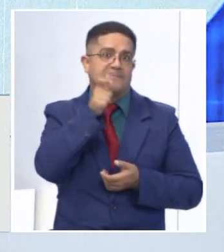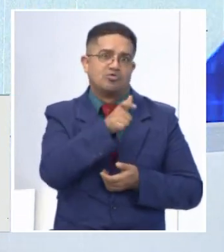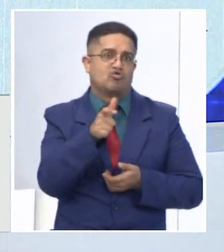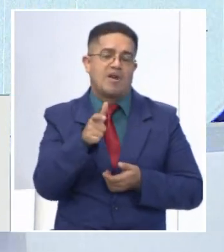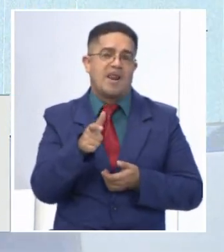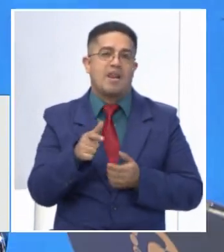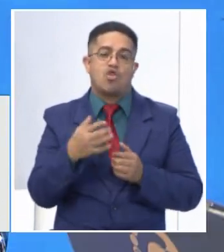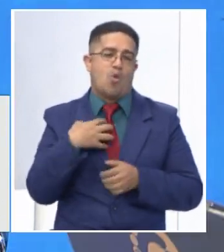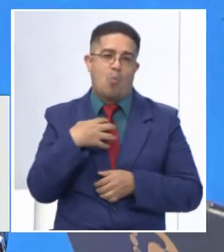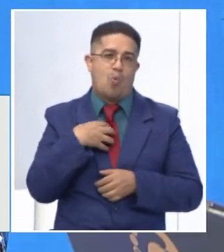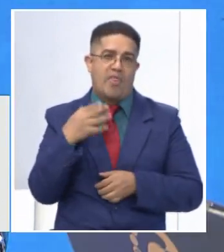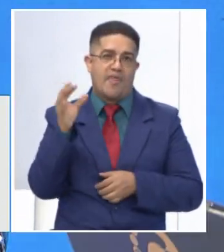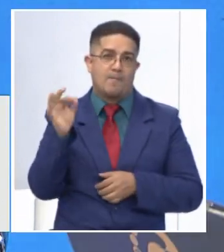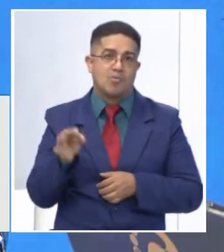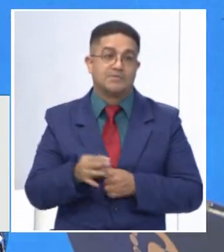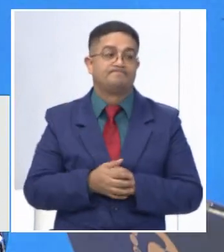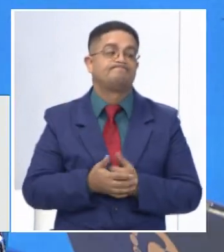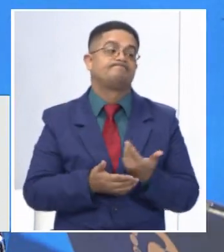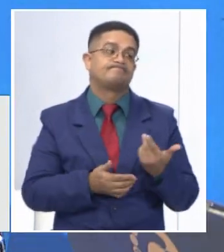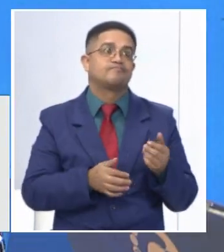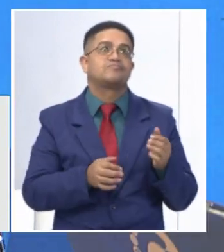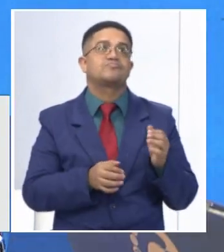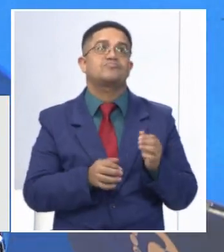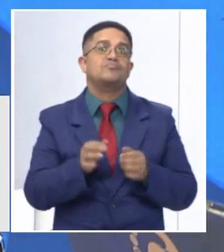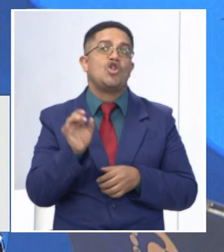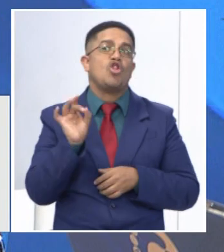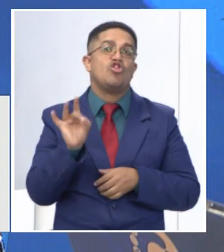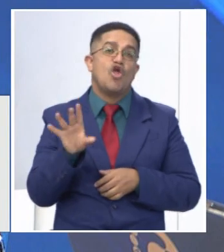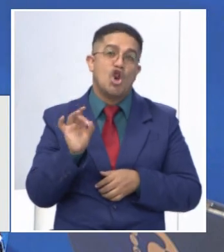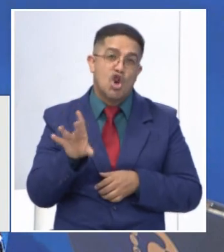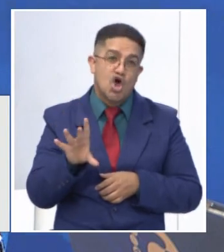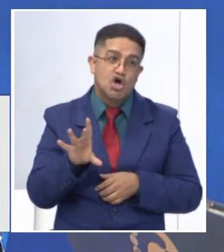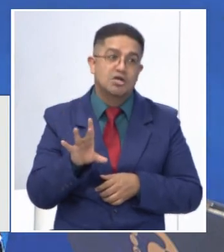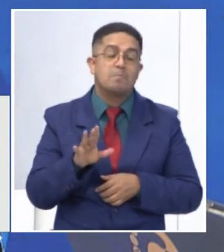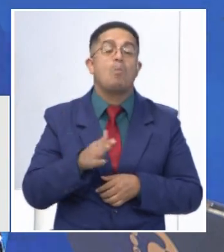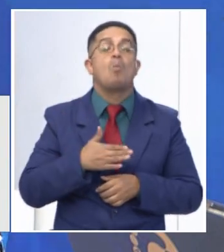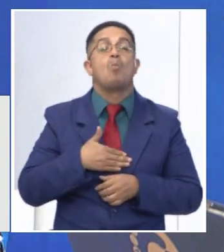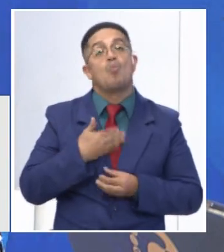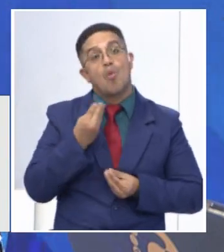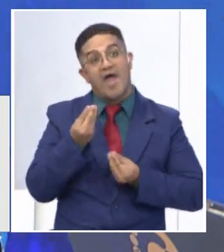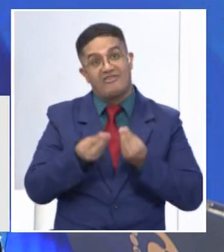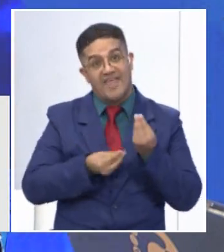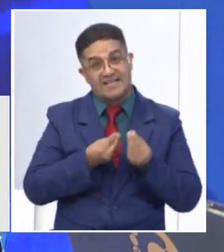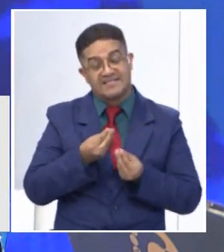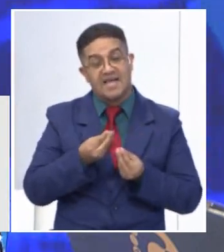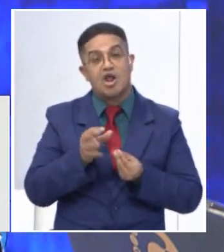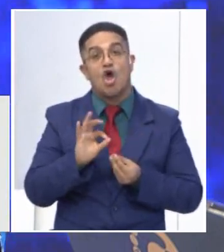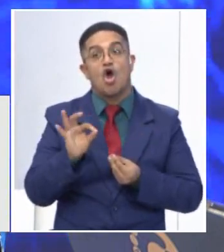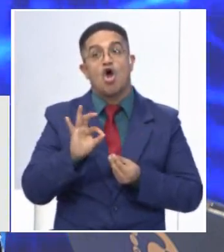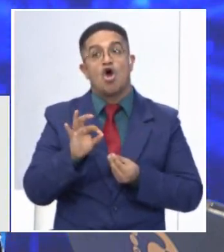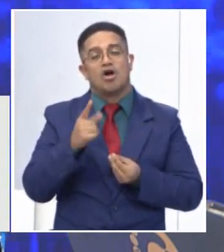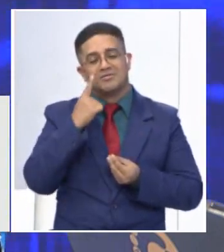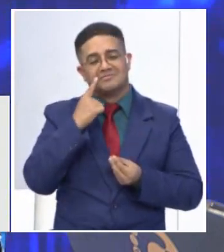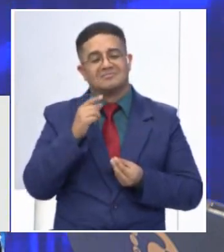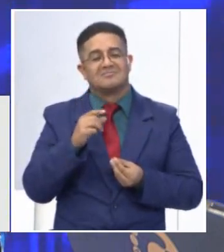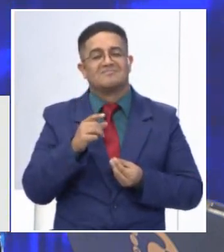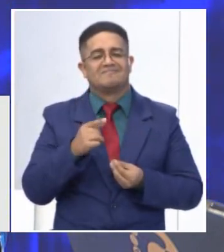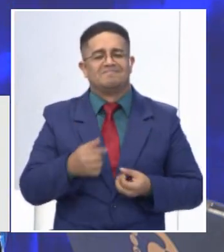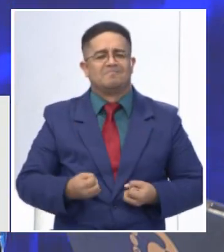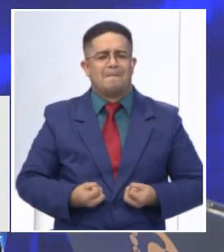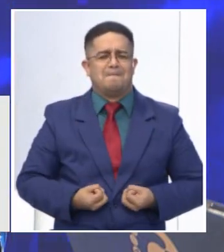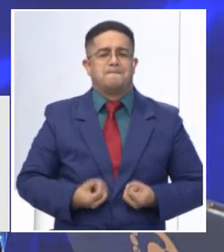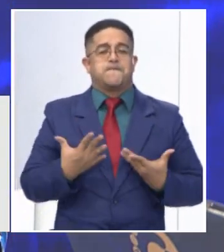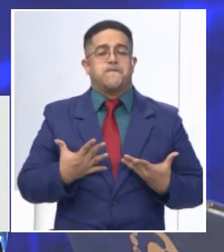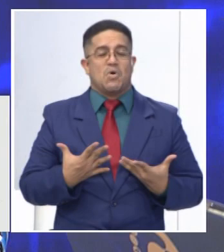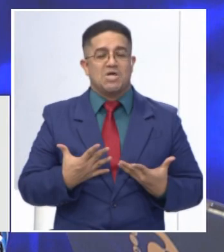evacuatorio. El dolor puede ser el desencadenante de este trastorno evacuatorio o un espasmo muscular, por llamarlo de esta manera,